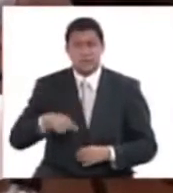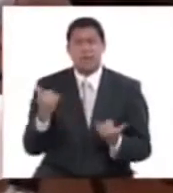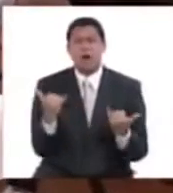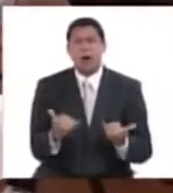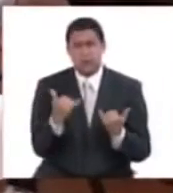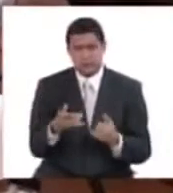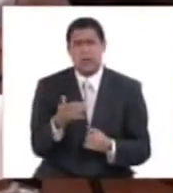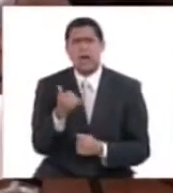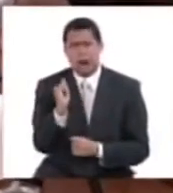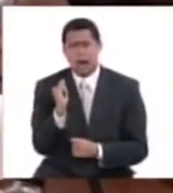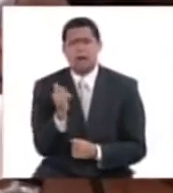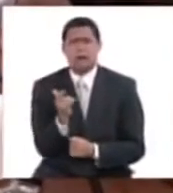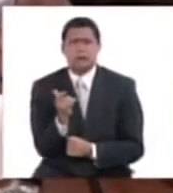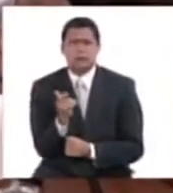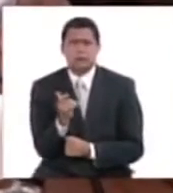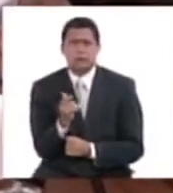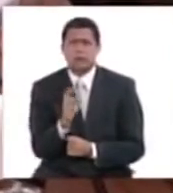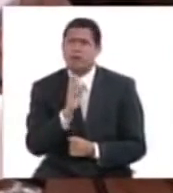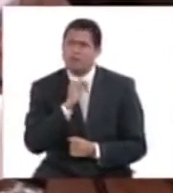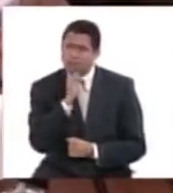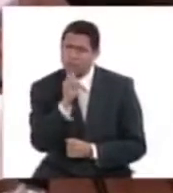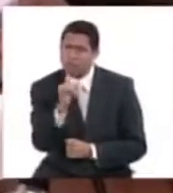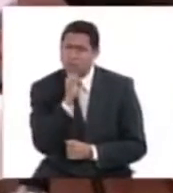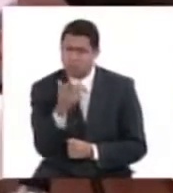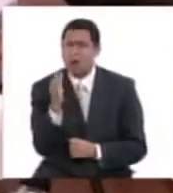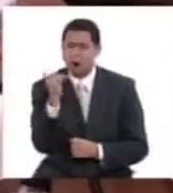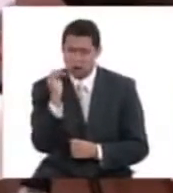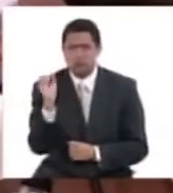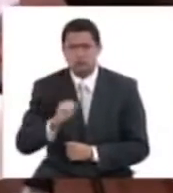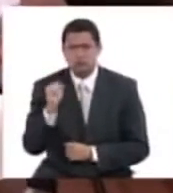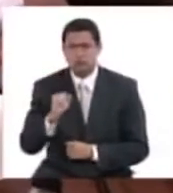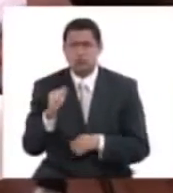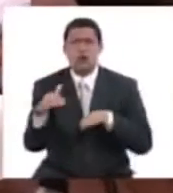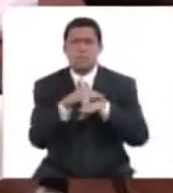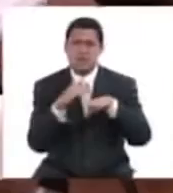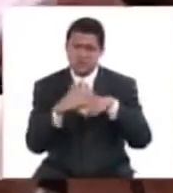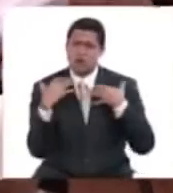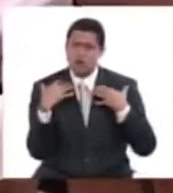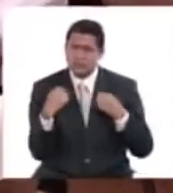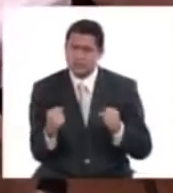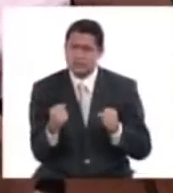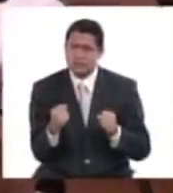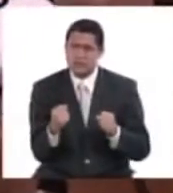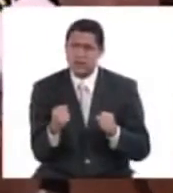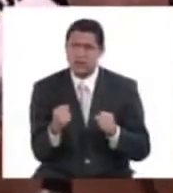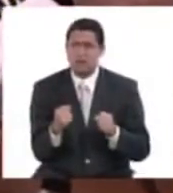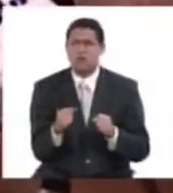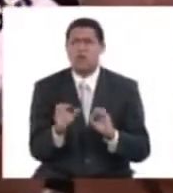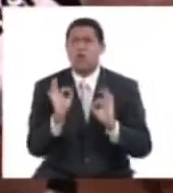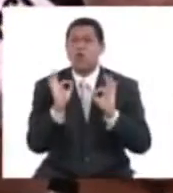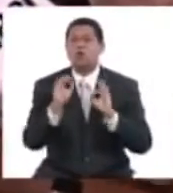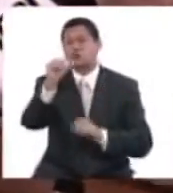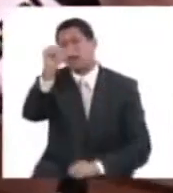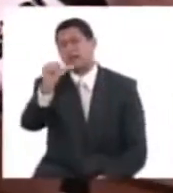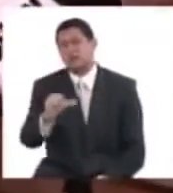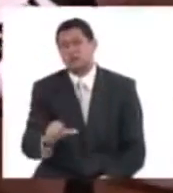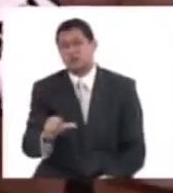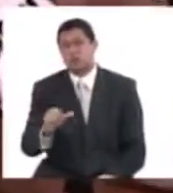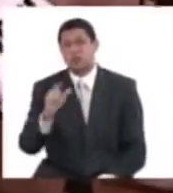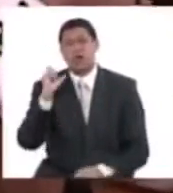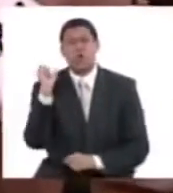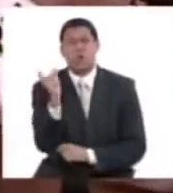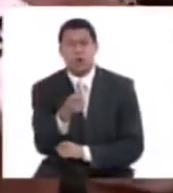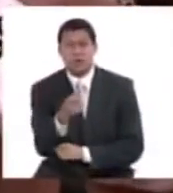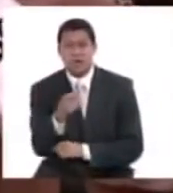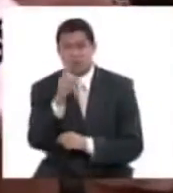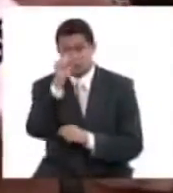casos de malaria que están reportados y que se llevan justamente a través del ministerio en el área endémica que es justamente el sur, en la zona de Guayana, en la